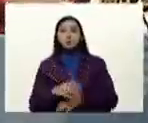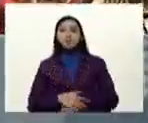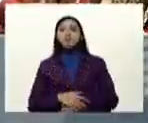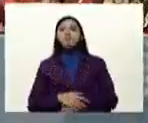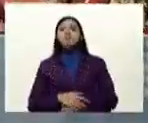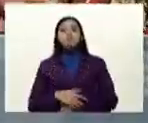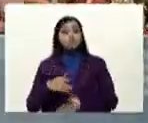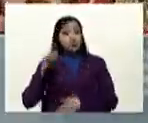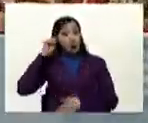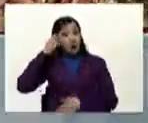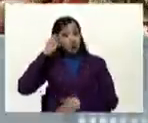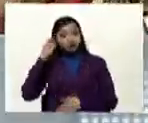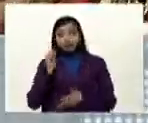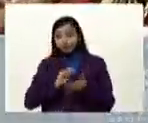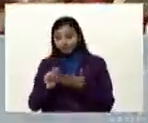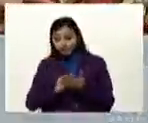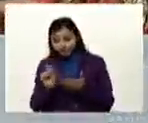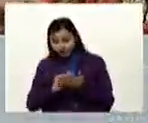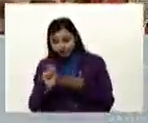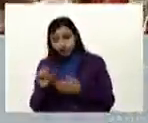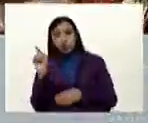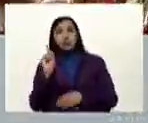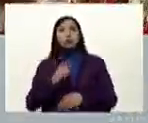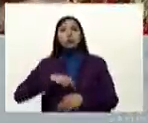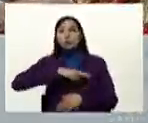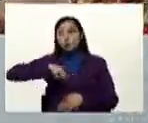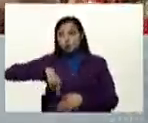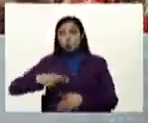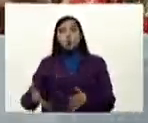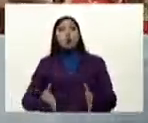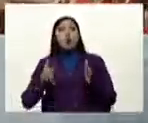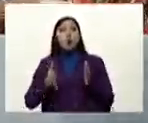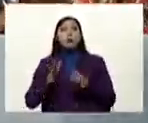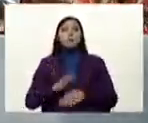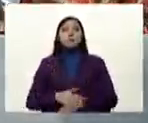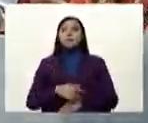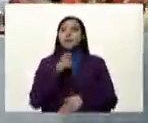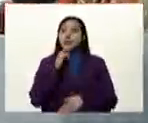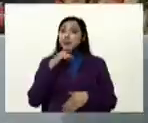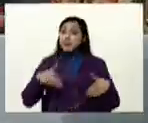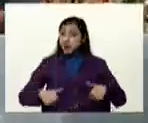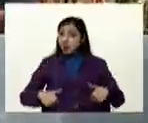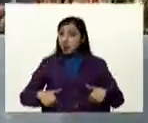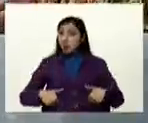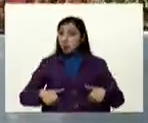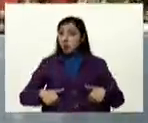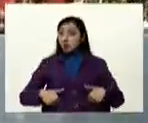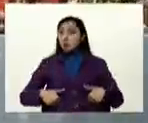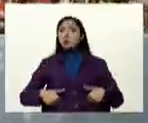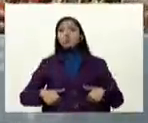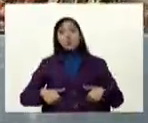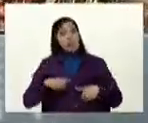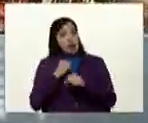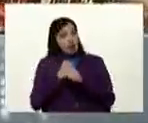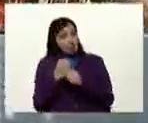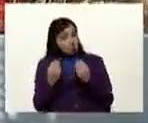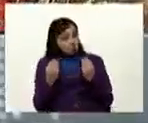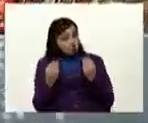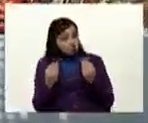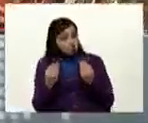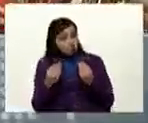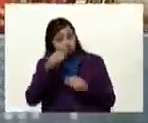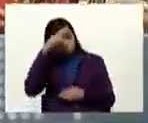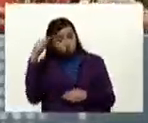anótenlo, anótenlo, lo vamos a lograr. Que va a costar esfuerzo, que va a costar trabajo, que va